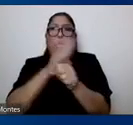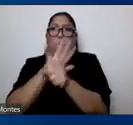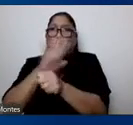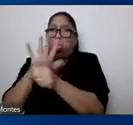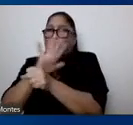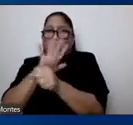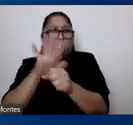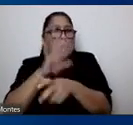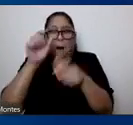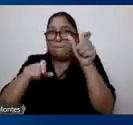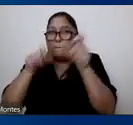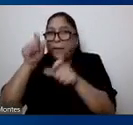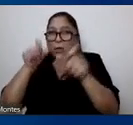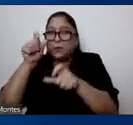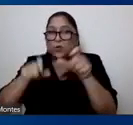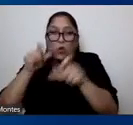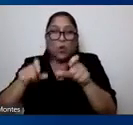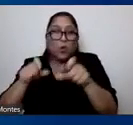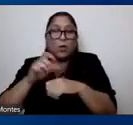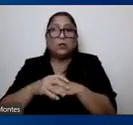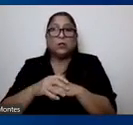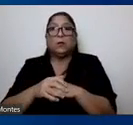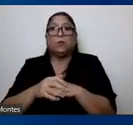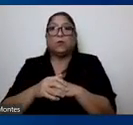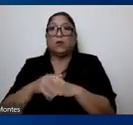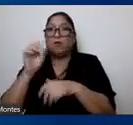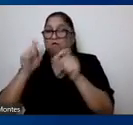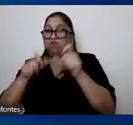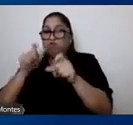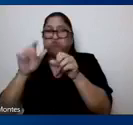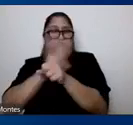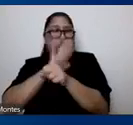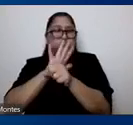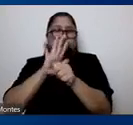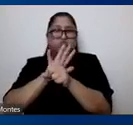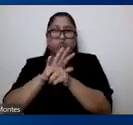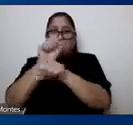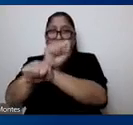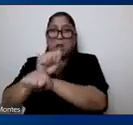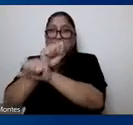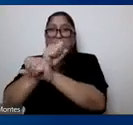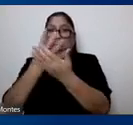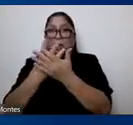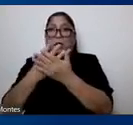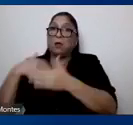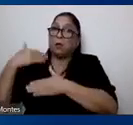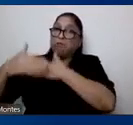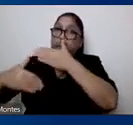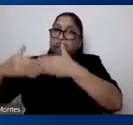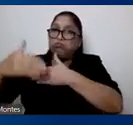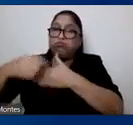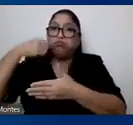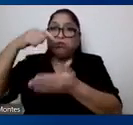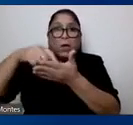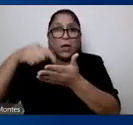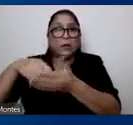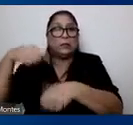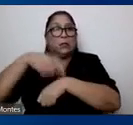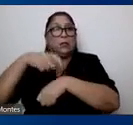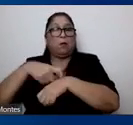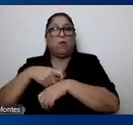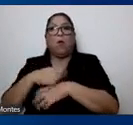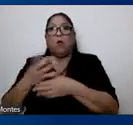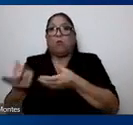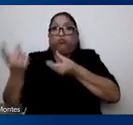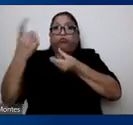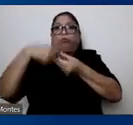hacinadas de personas que estuvieron procesadas en ese momento por su adhesión a los